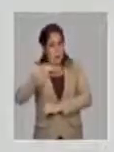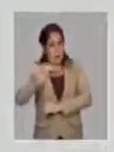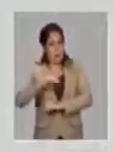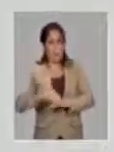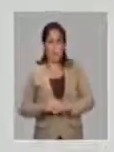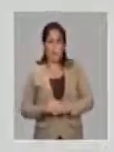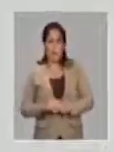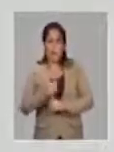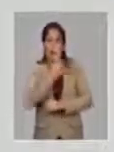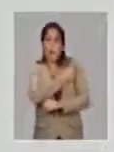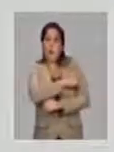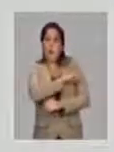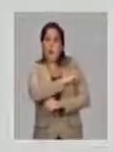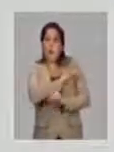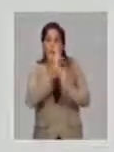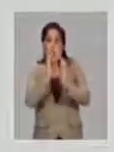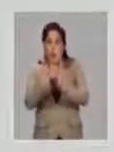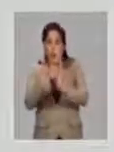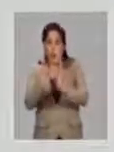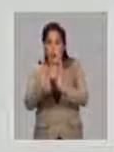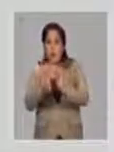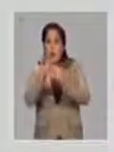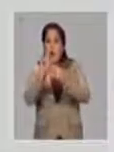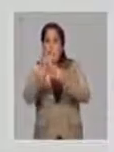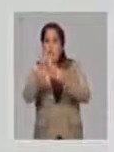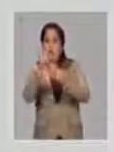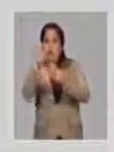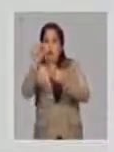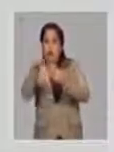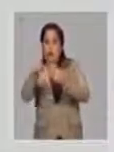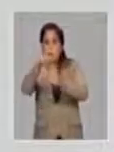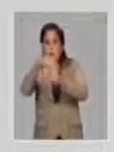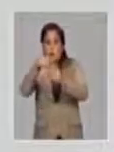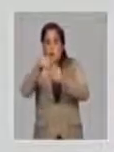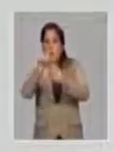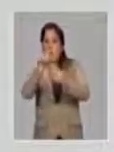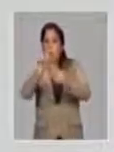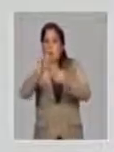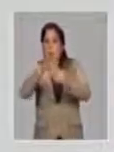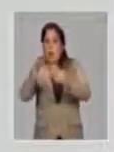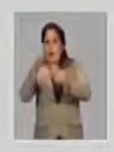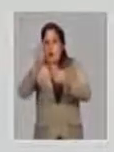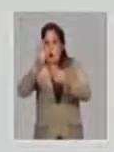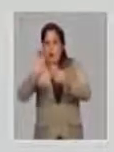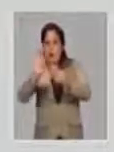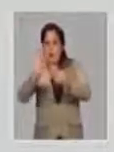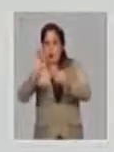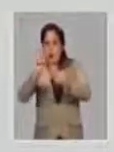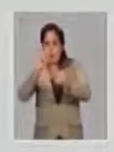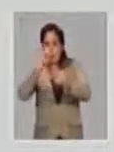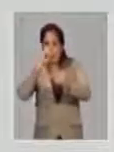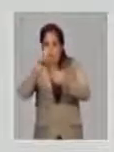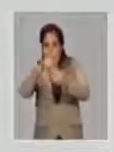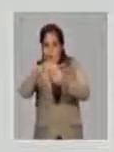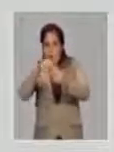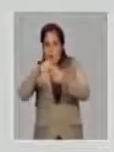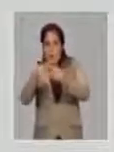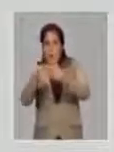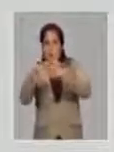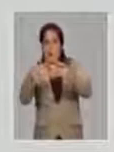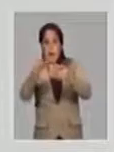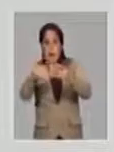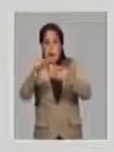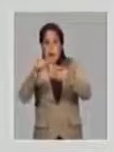fundamentalmente, en una población, en una muestra de 910 sujetos entre 19 y 80 años de edad. Creció